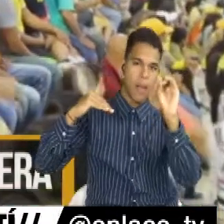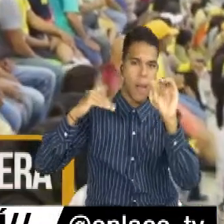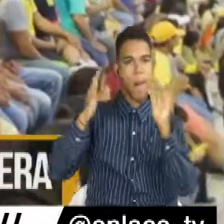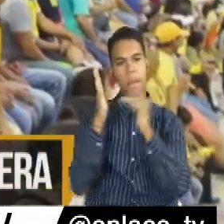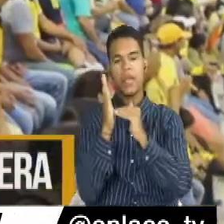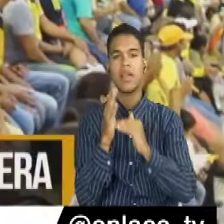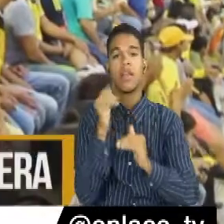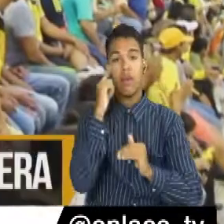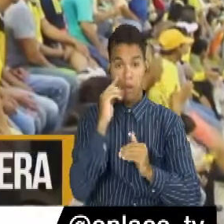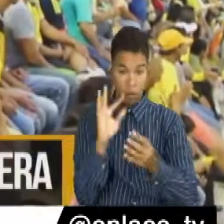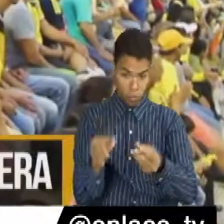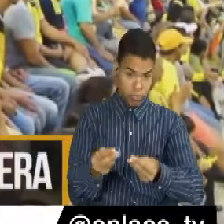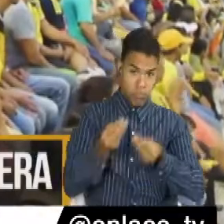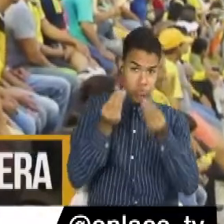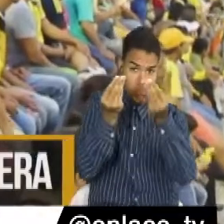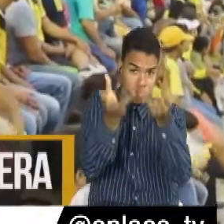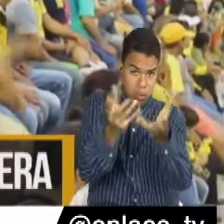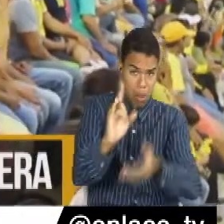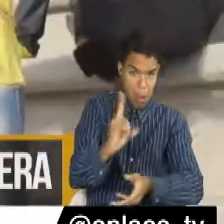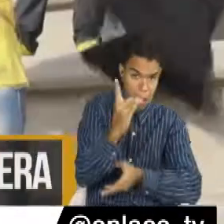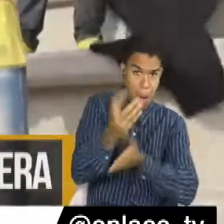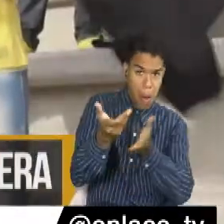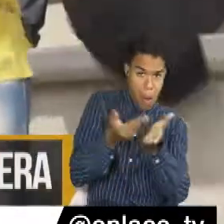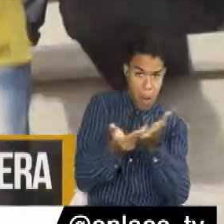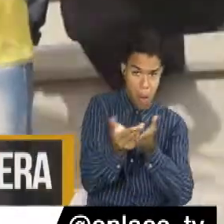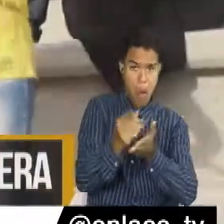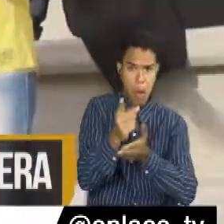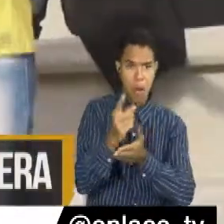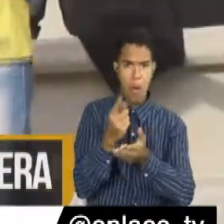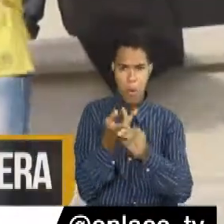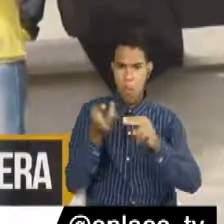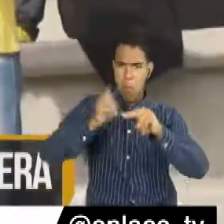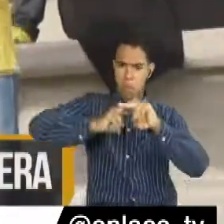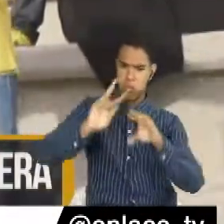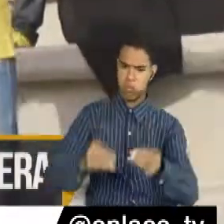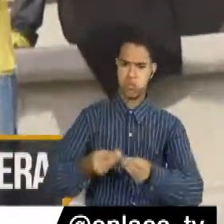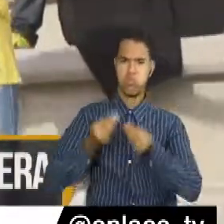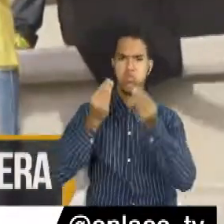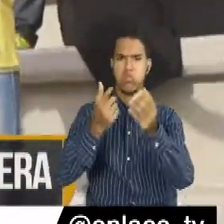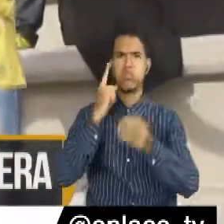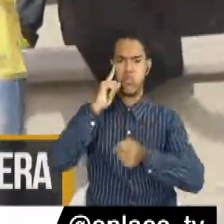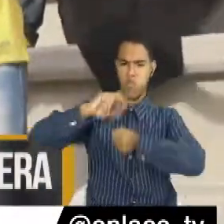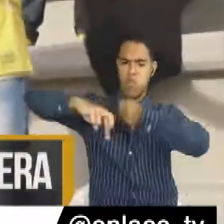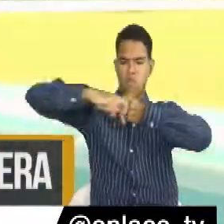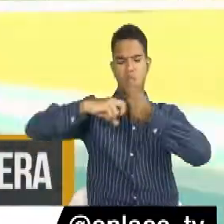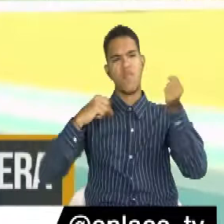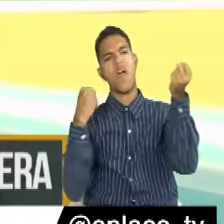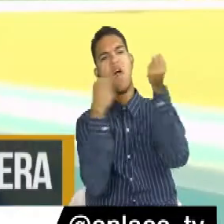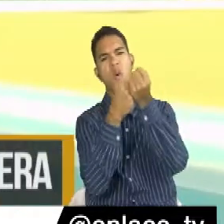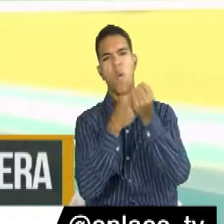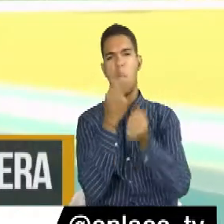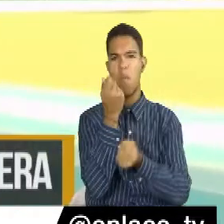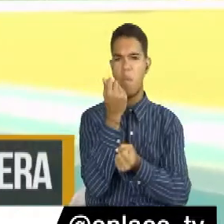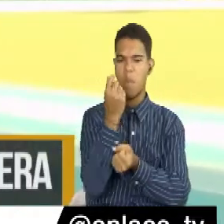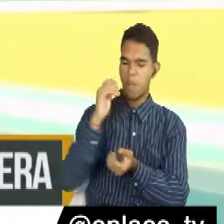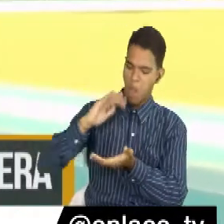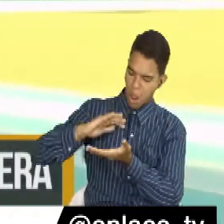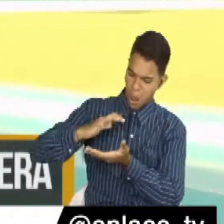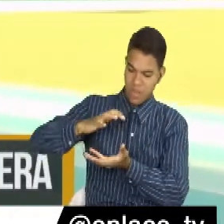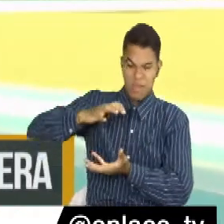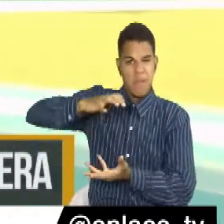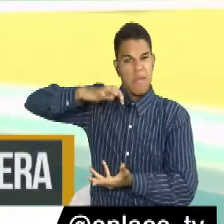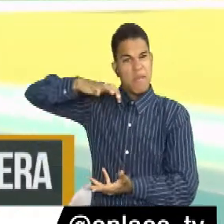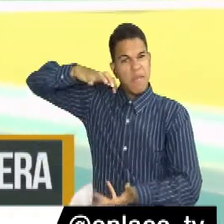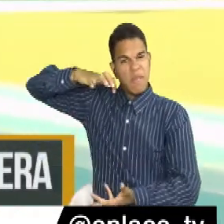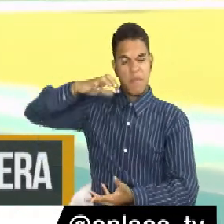los beneficios que obtienen quienes adquieran los bonos, además de aportar con su compra a mejorar la finanza del Club Aurinegro. Los beneficios que tenemos con